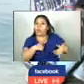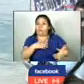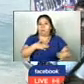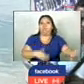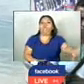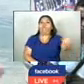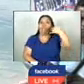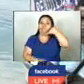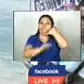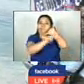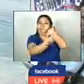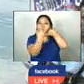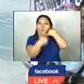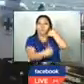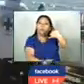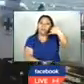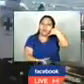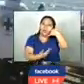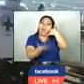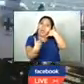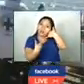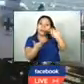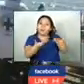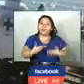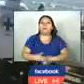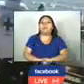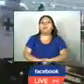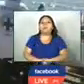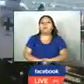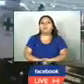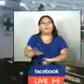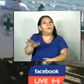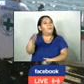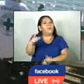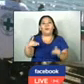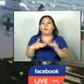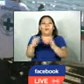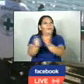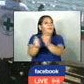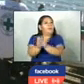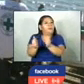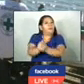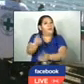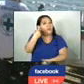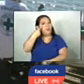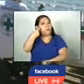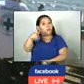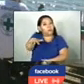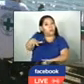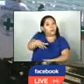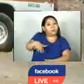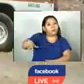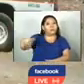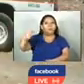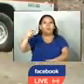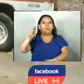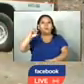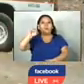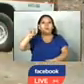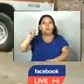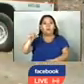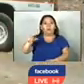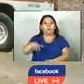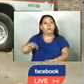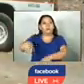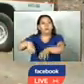lo personal pidiendo auxilio. Otro hecho similar ocurrió en el lago de Ouija, en el municipio de